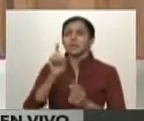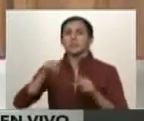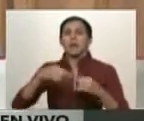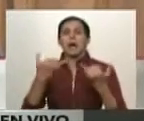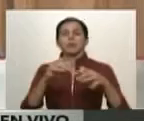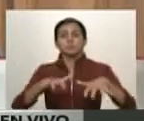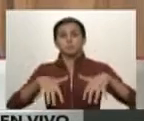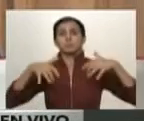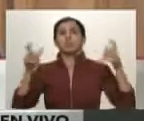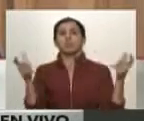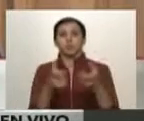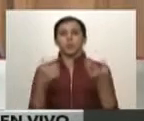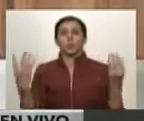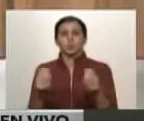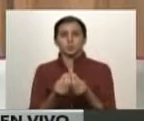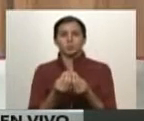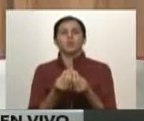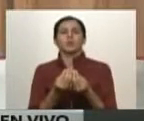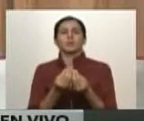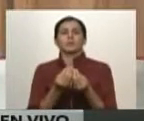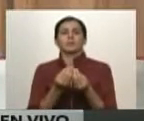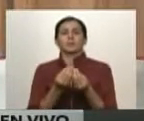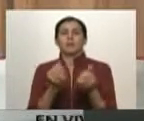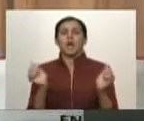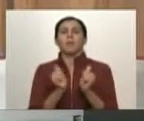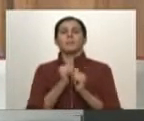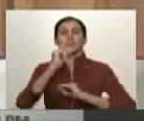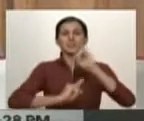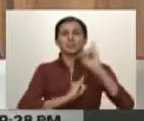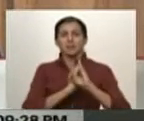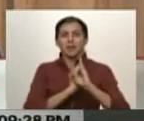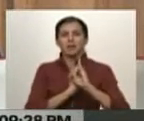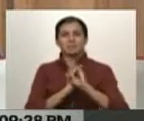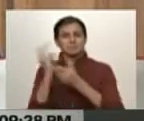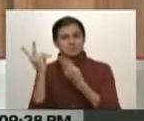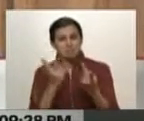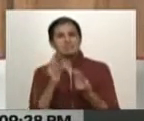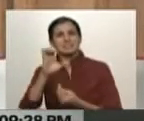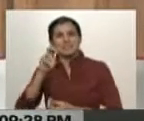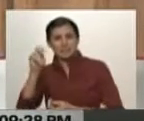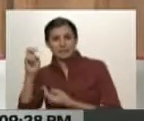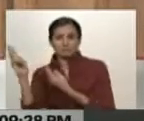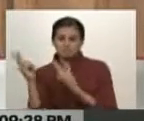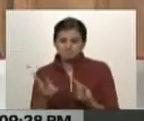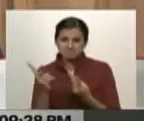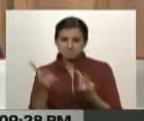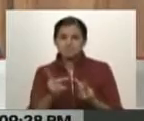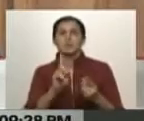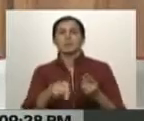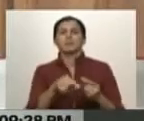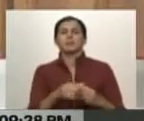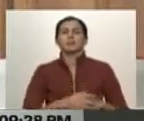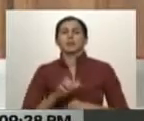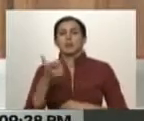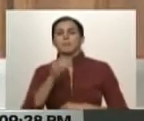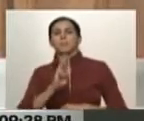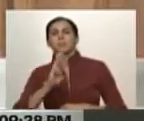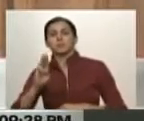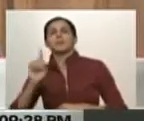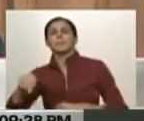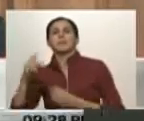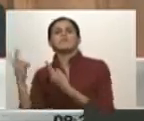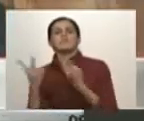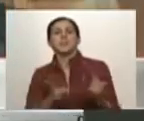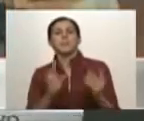con acompañantes internacionales el cn del gran polo con invitados especiales para